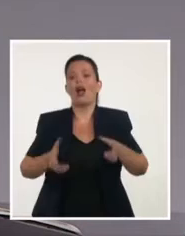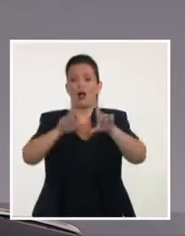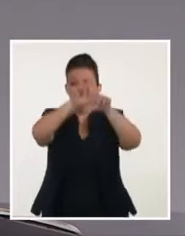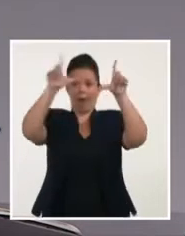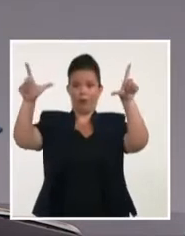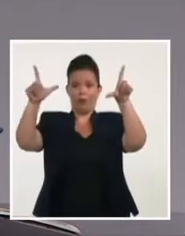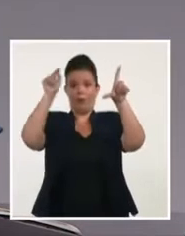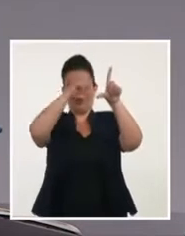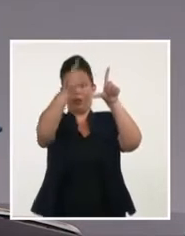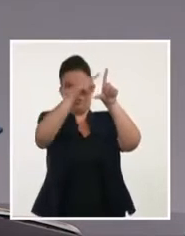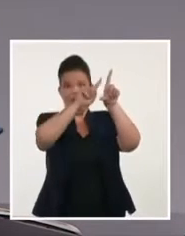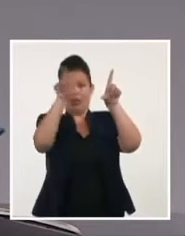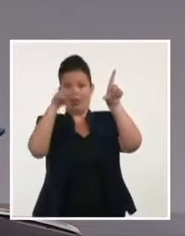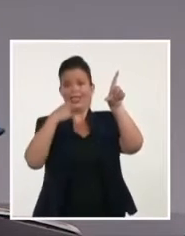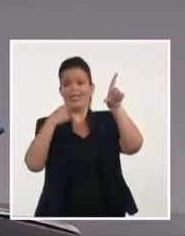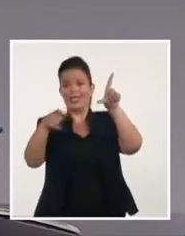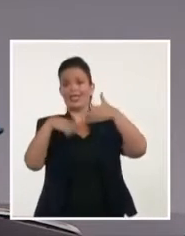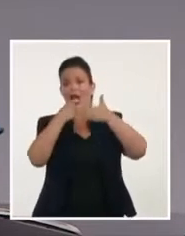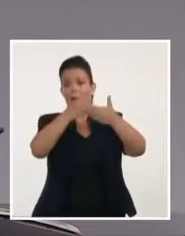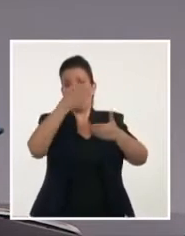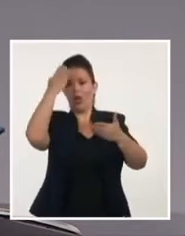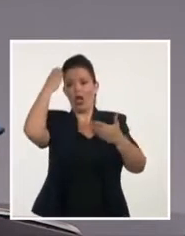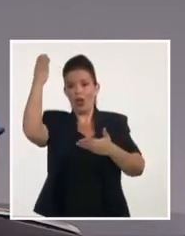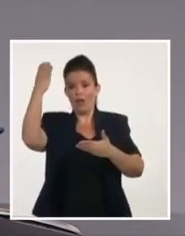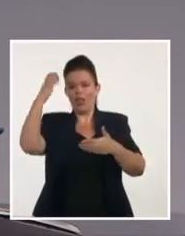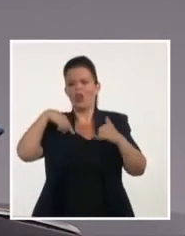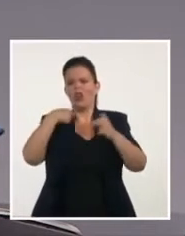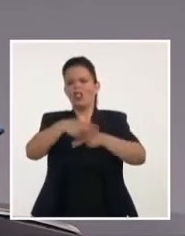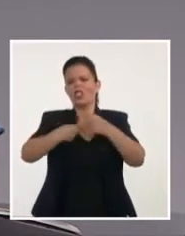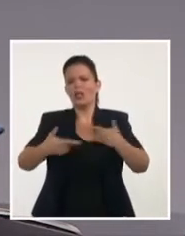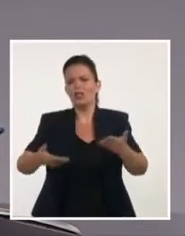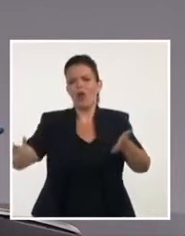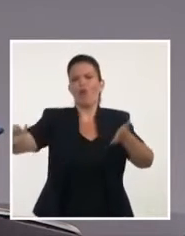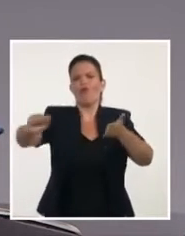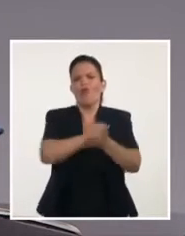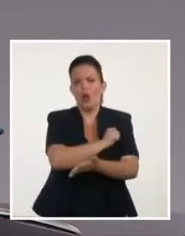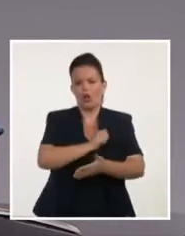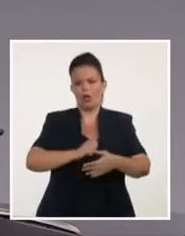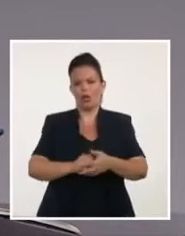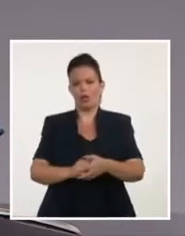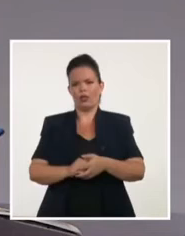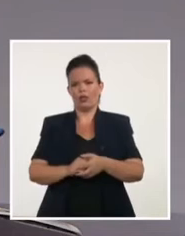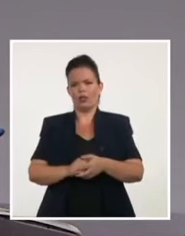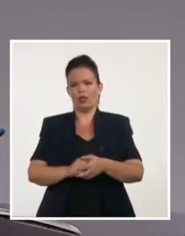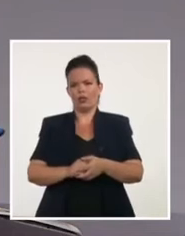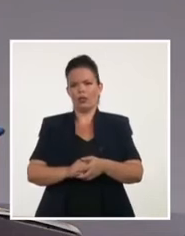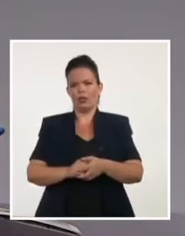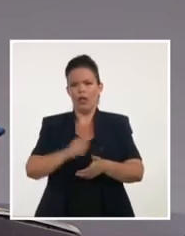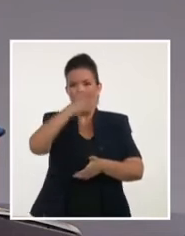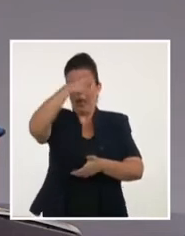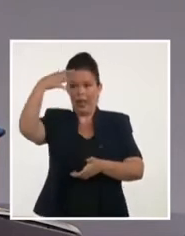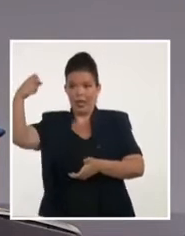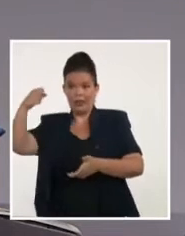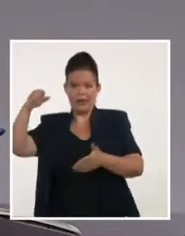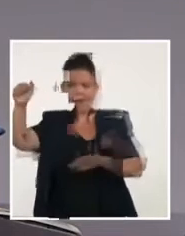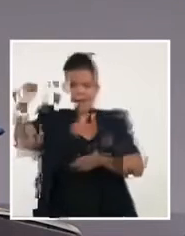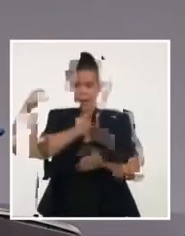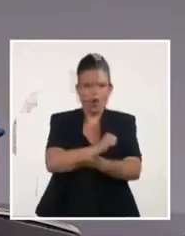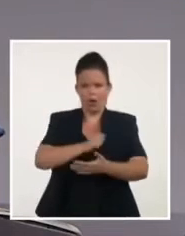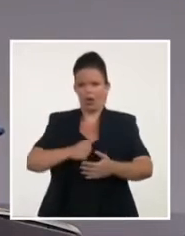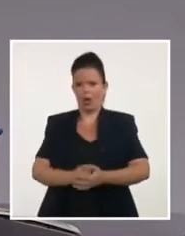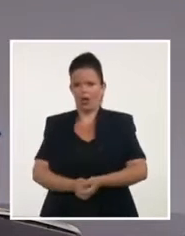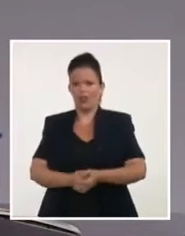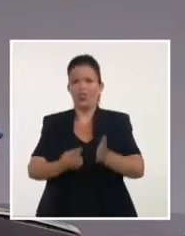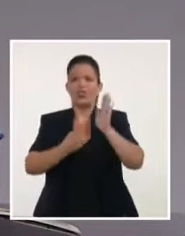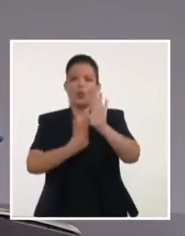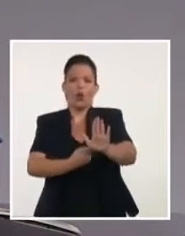exorbitantes. Al punto ha sido tan brutal que las propias publicaciones han estado reaccionando. Hemos